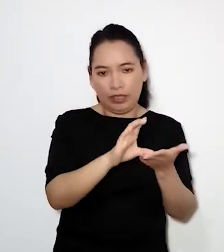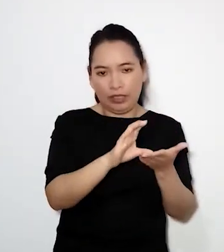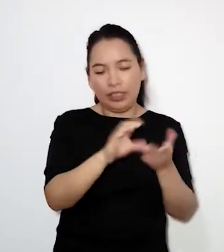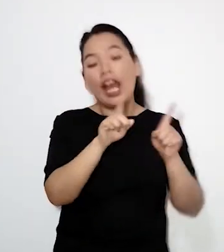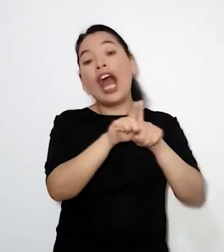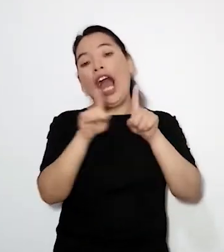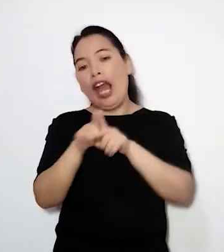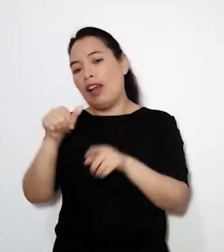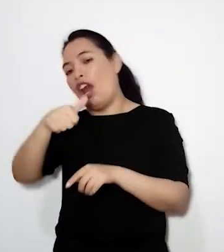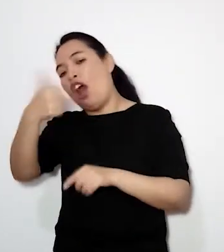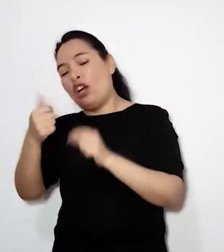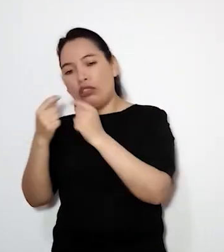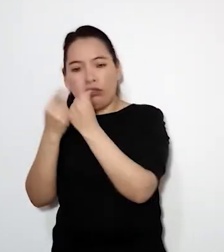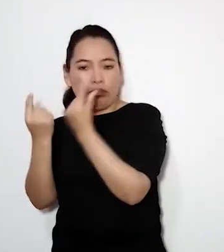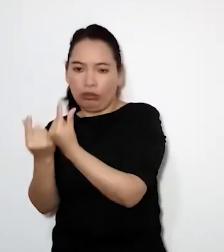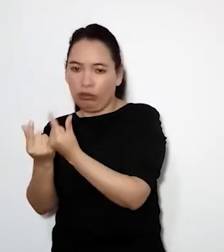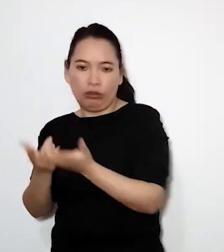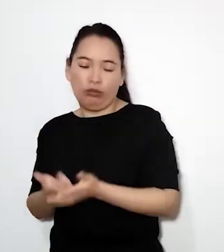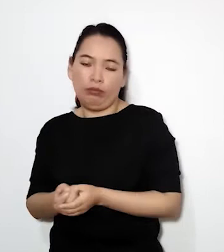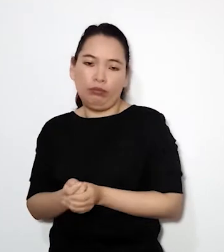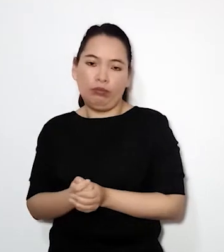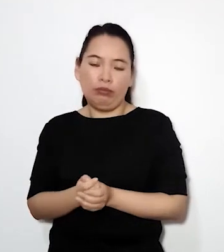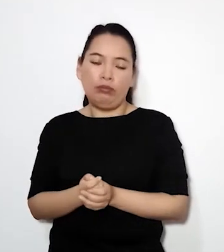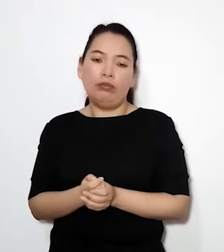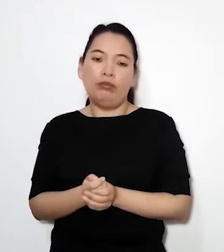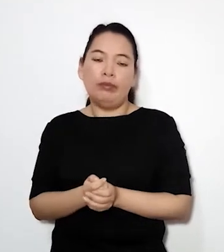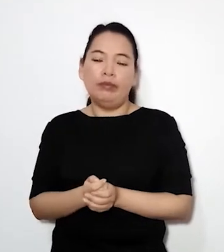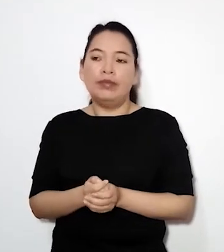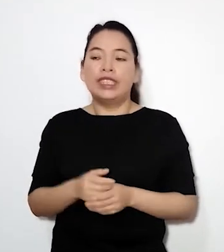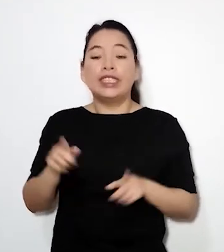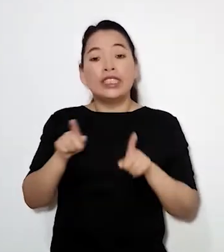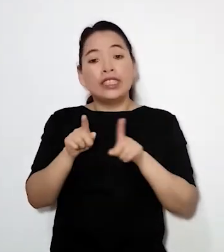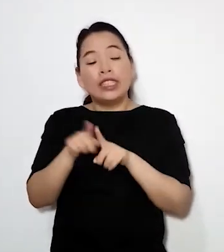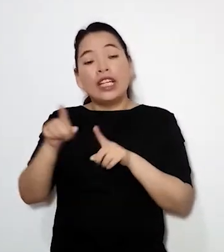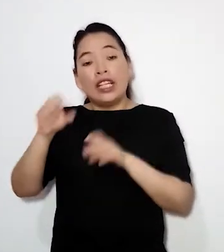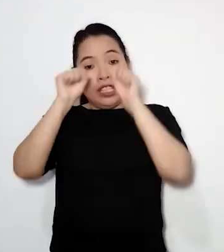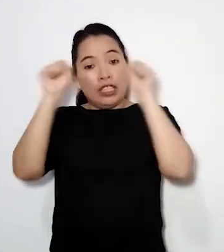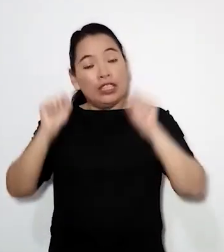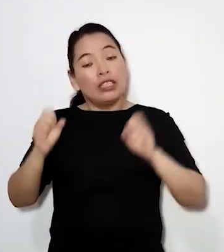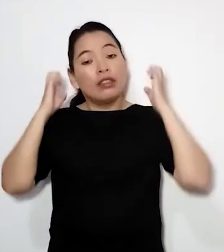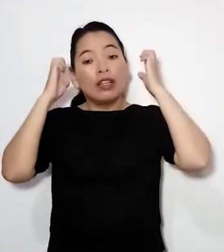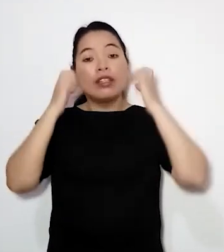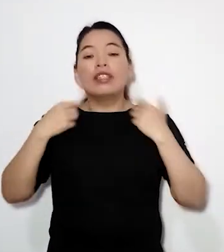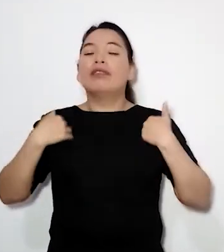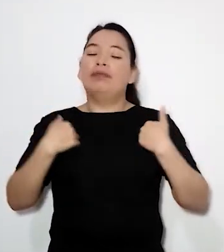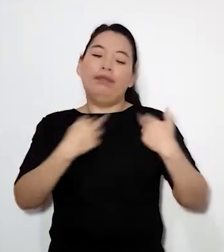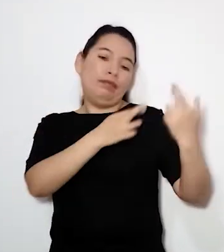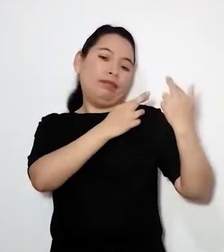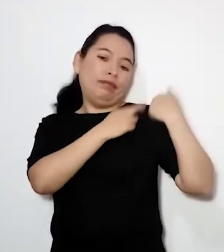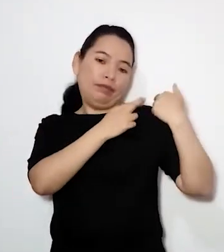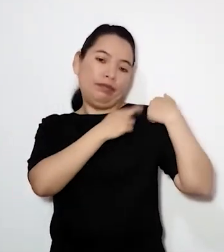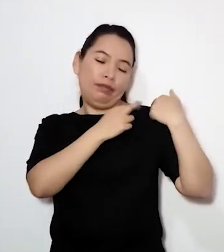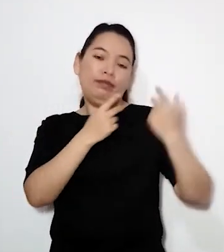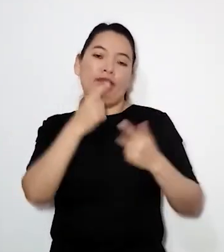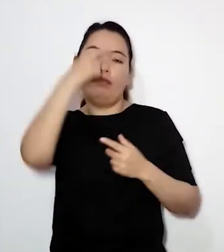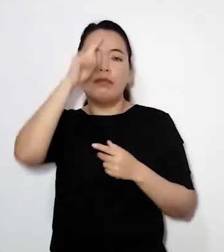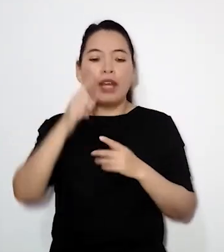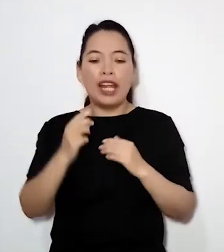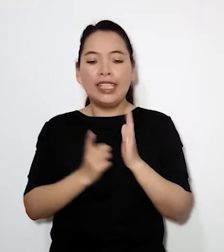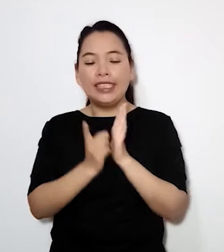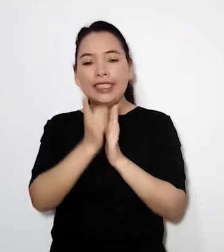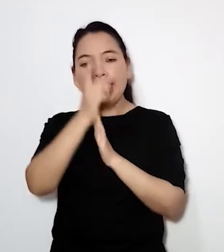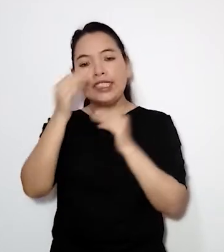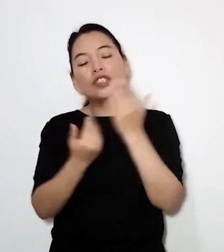En este sentido, los sistemas educativos tienen la responsabilidad de desarrollar procesos de enseñanza y aprendizaje que